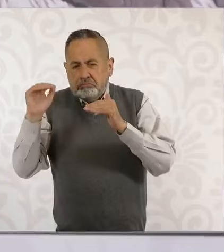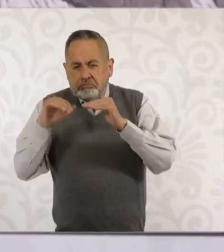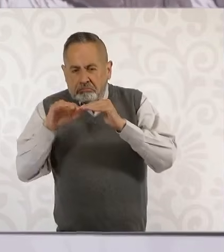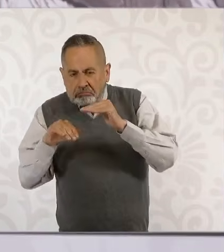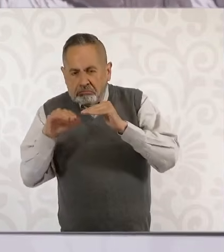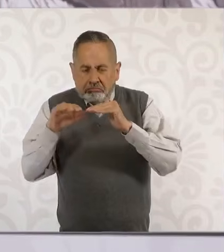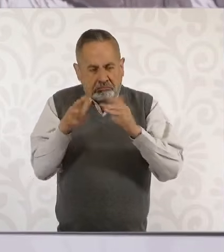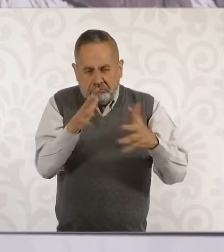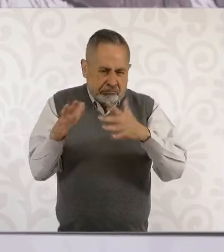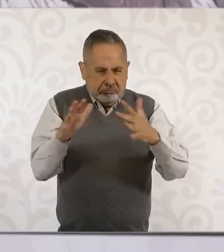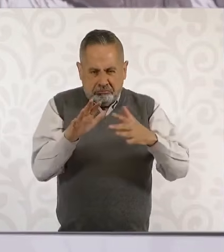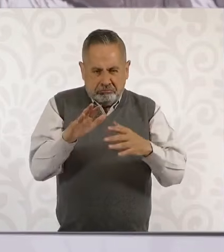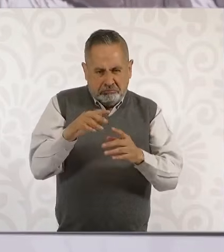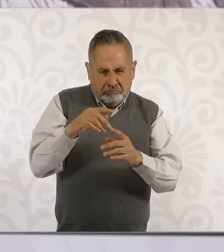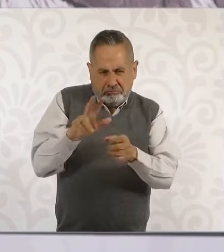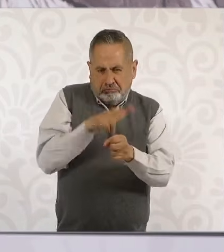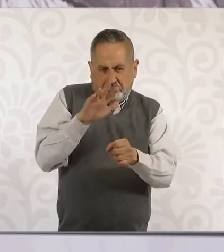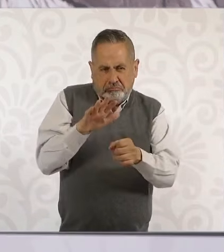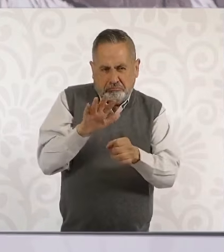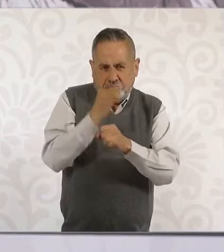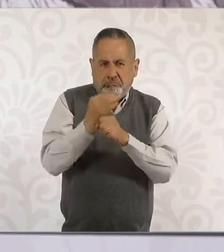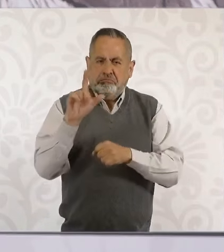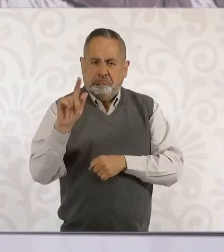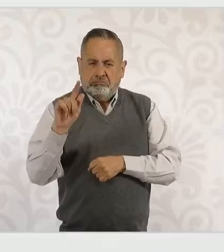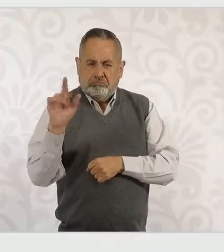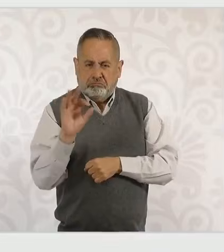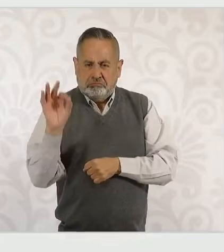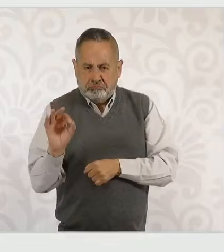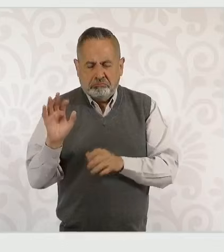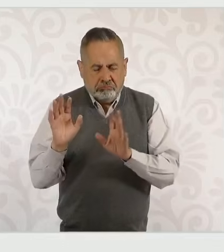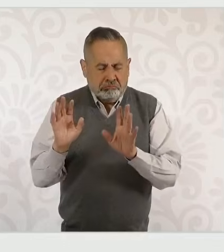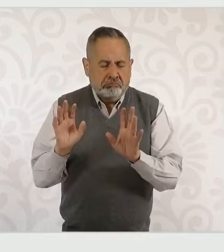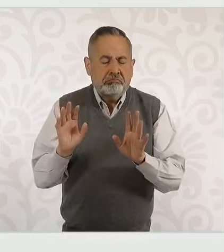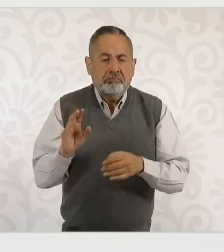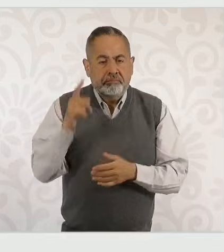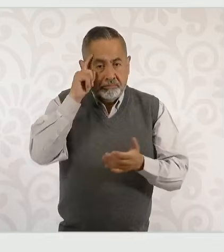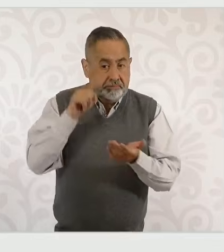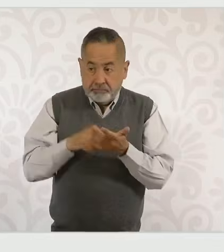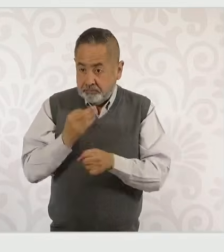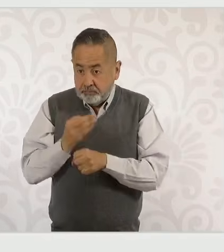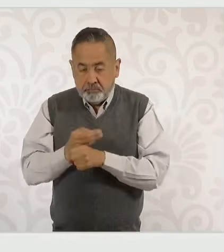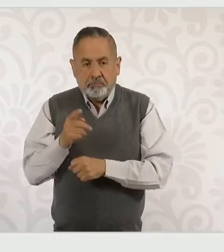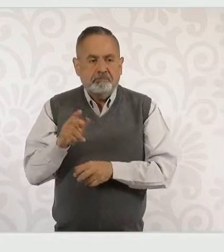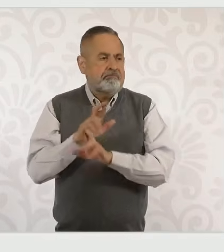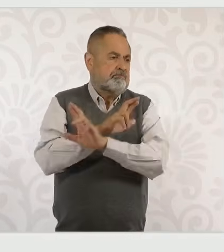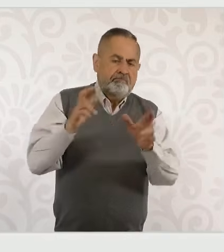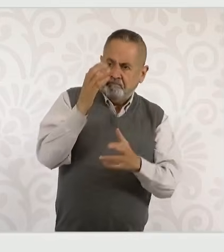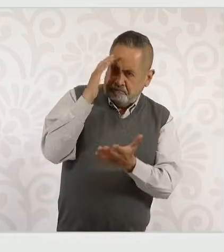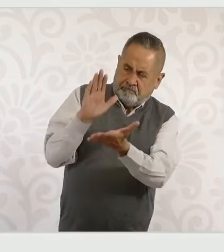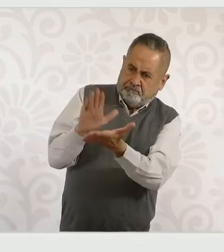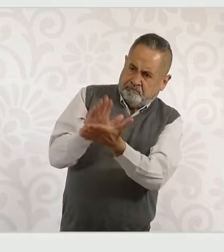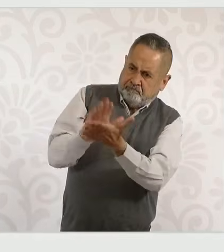abajo, pero creo que en este caso el reconocimiento a las